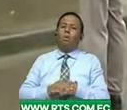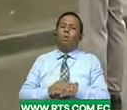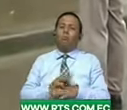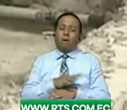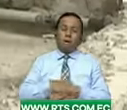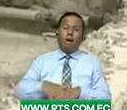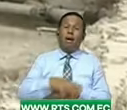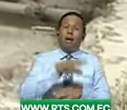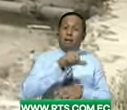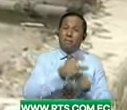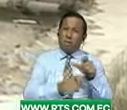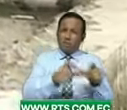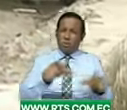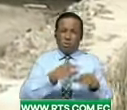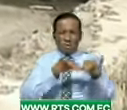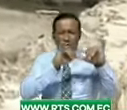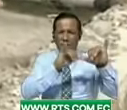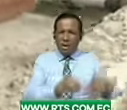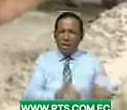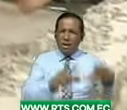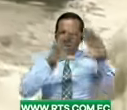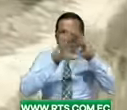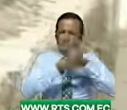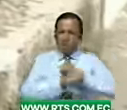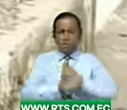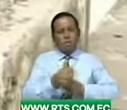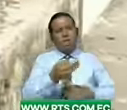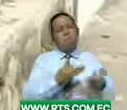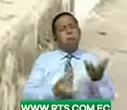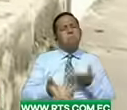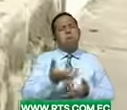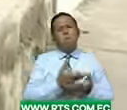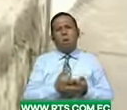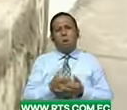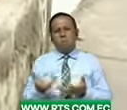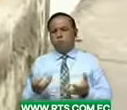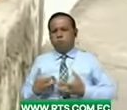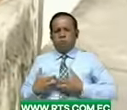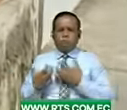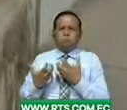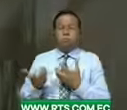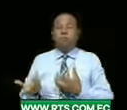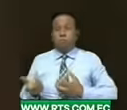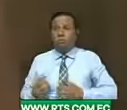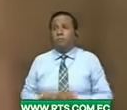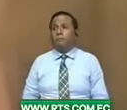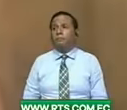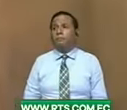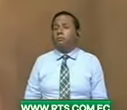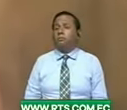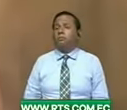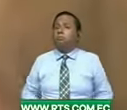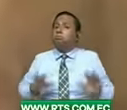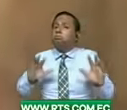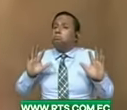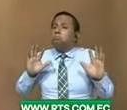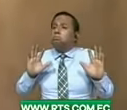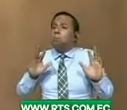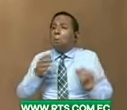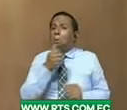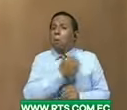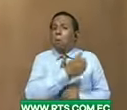ese espacio para pasar la noche, y eso dio origen a la violenta discusión. Allí que sean por los grandes que